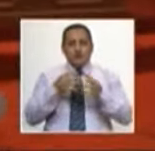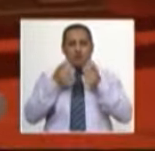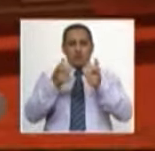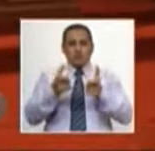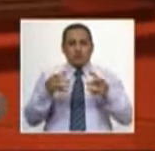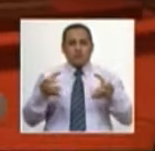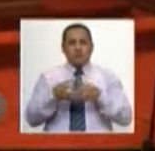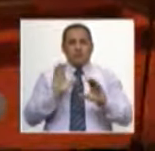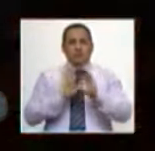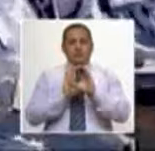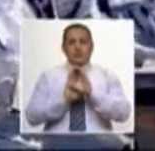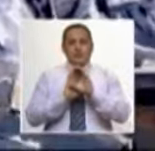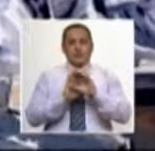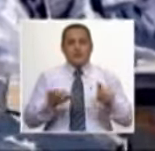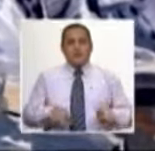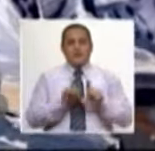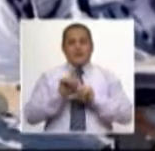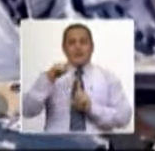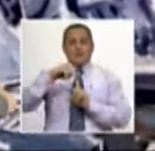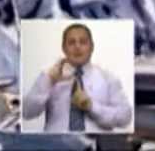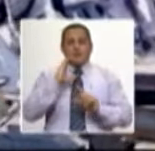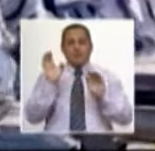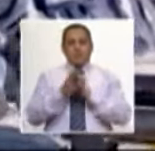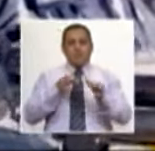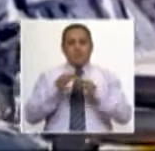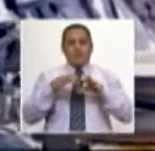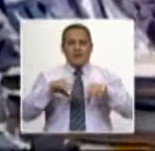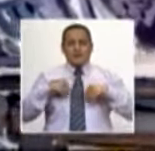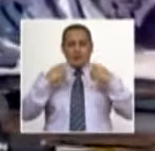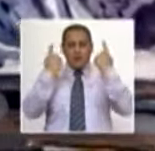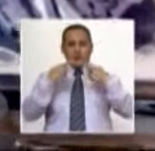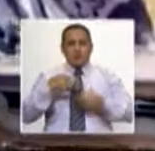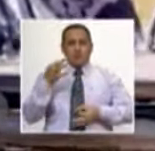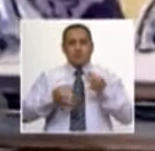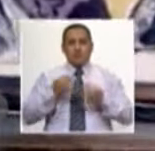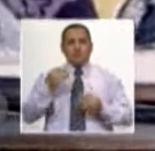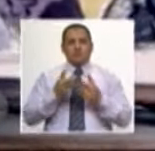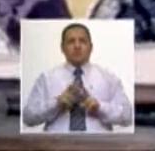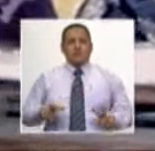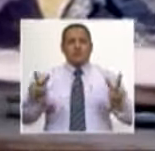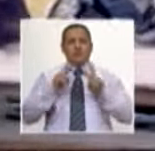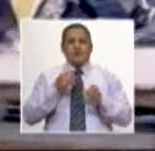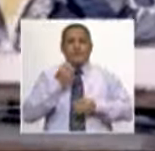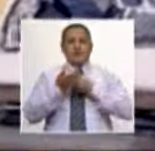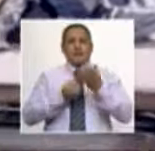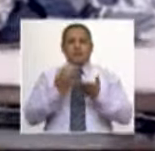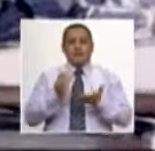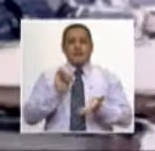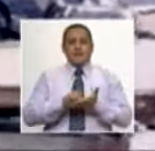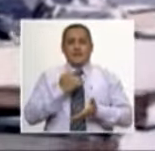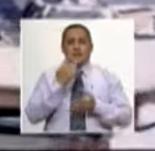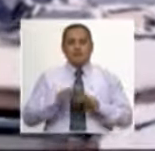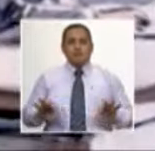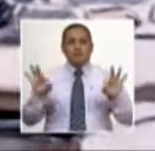de la constitucionalidad, el TC acoge en sus fallos y sentencias valiosa información que son parte